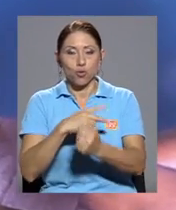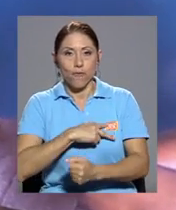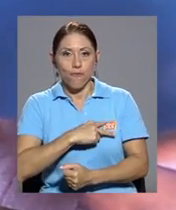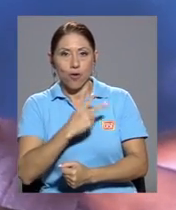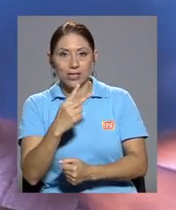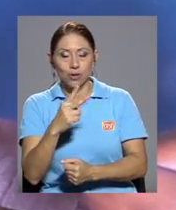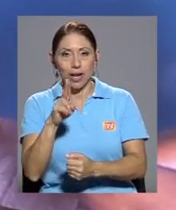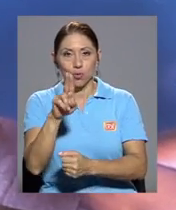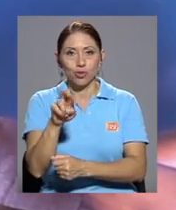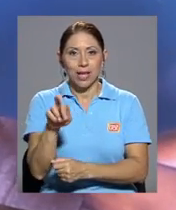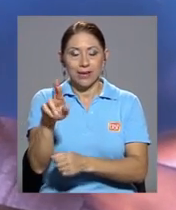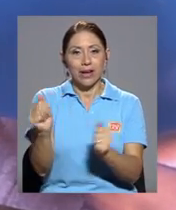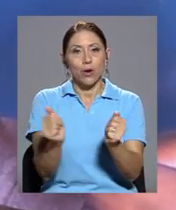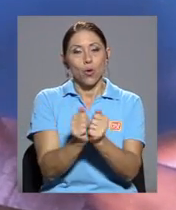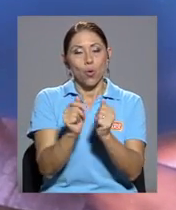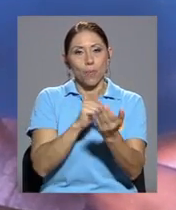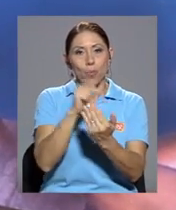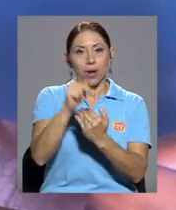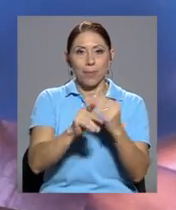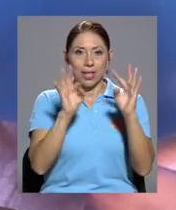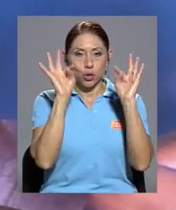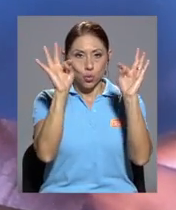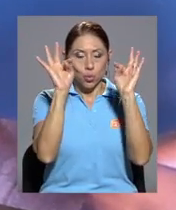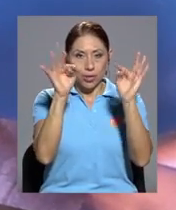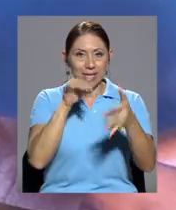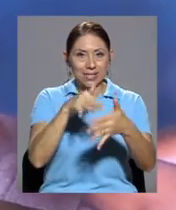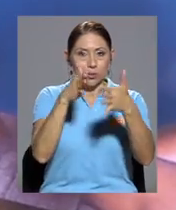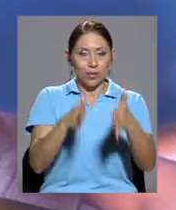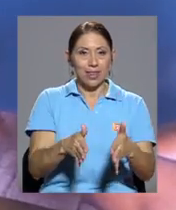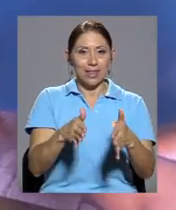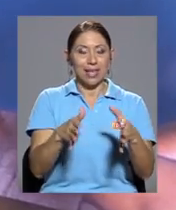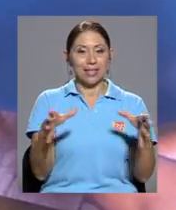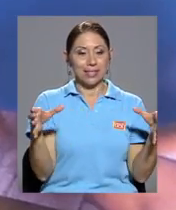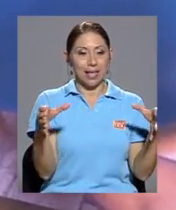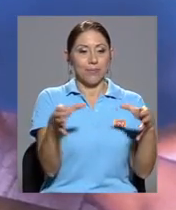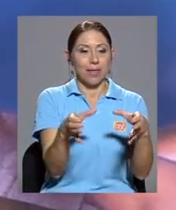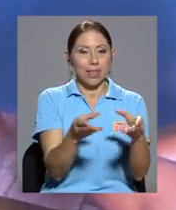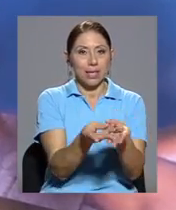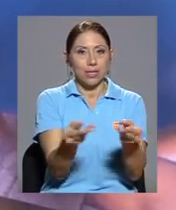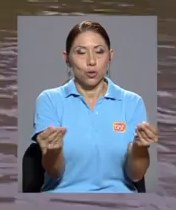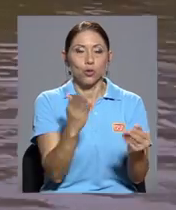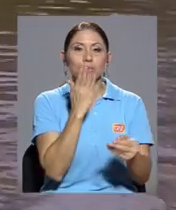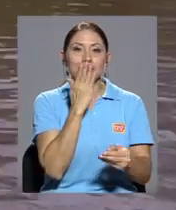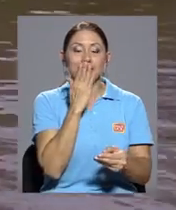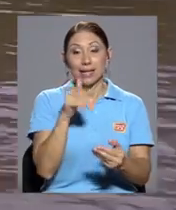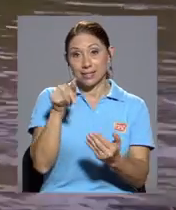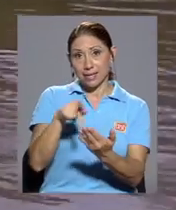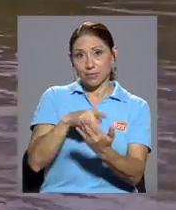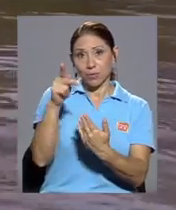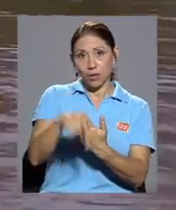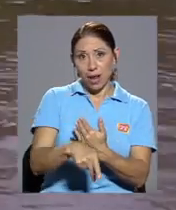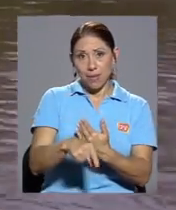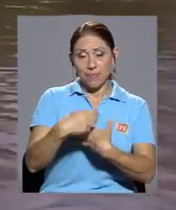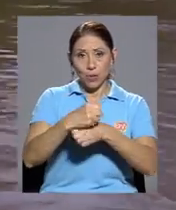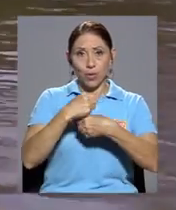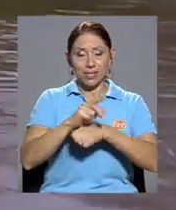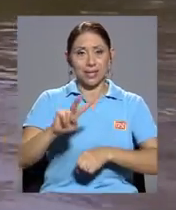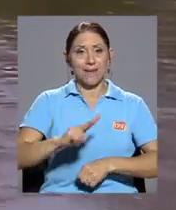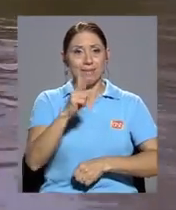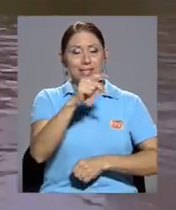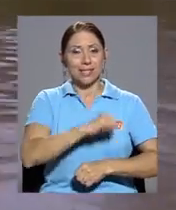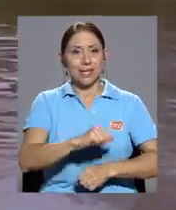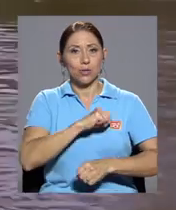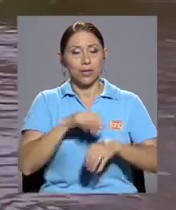en el marco del programa de tutorías estudiantiles en territorios indígenas este programa es ejecutado por la